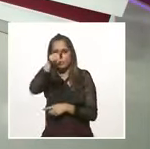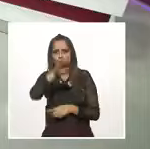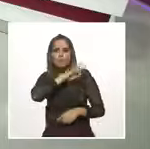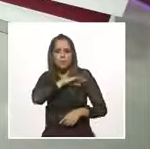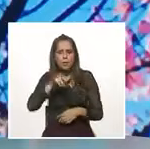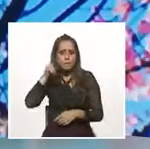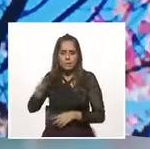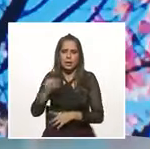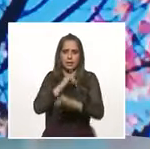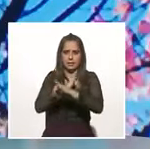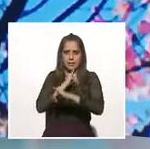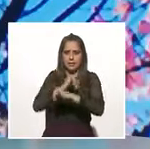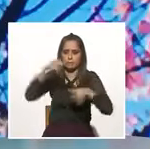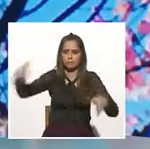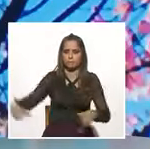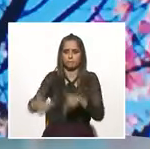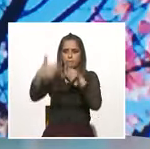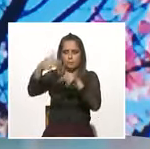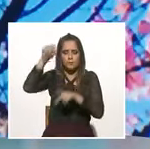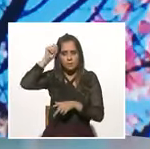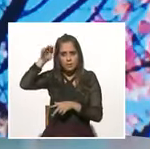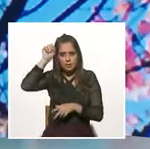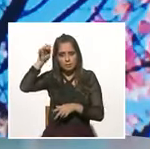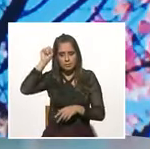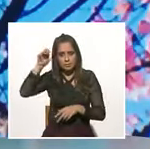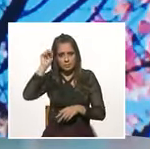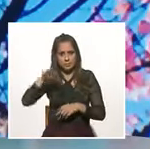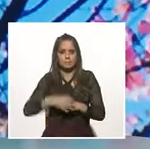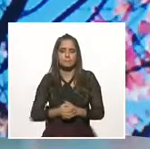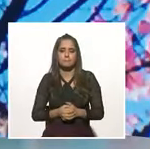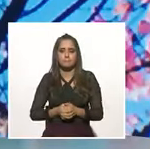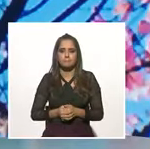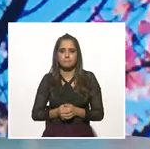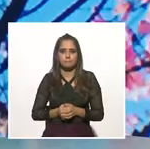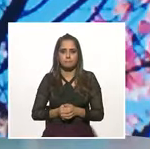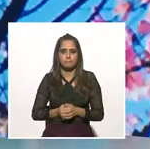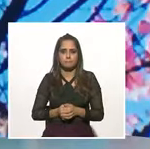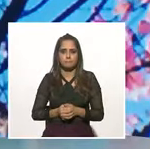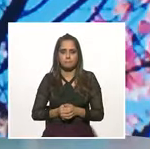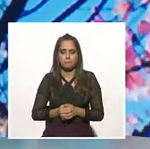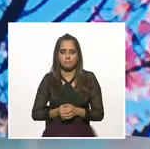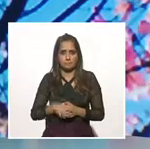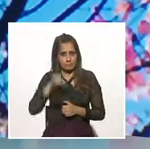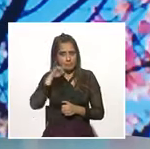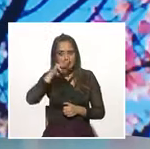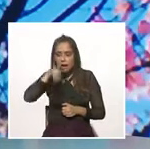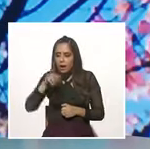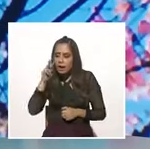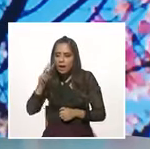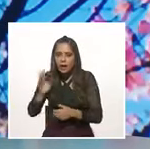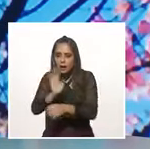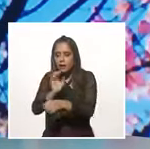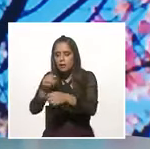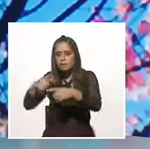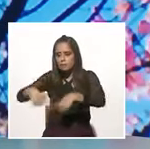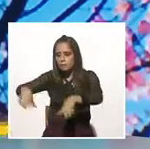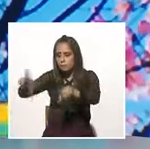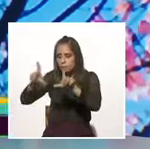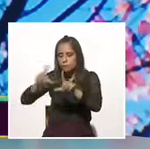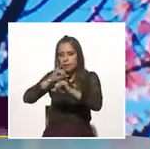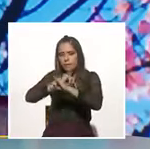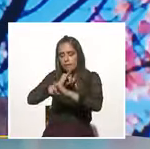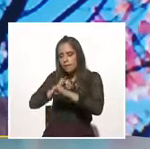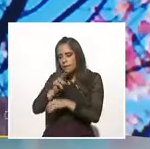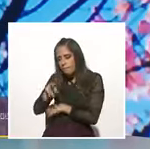plataforma, la sala virtual de Boletópolis, esta cuestión híbrida. Pero sí se transporta uno de pronto al México postrevolucionario.